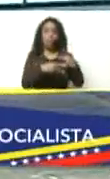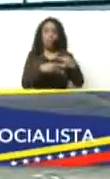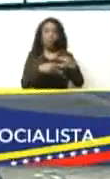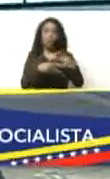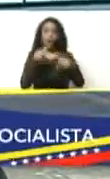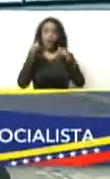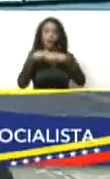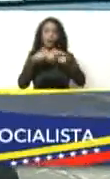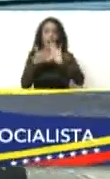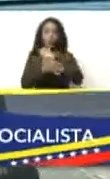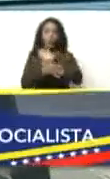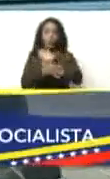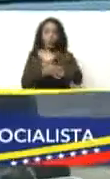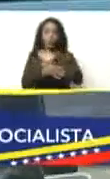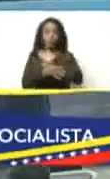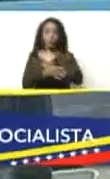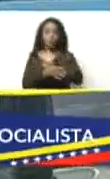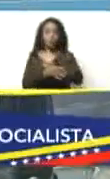la comuna